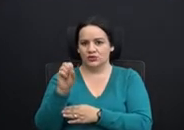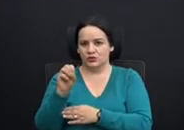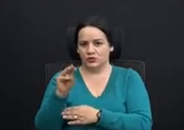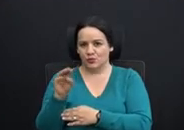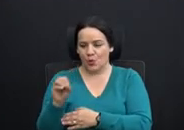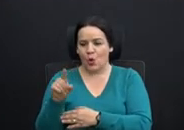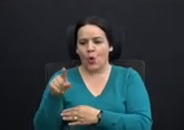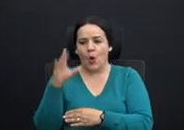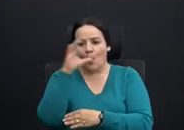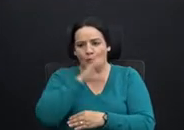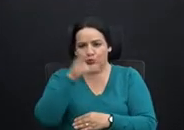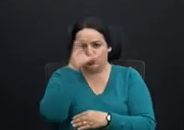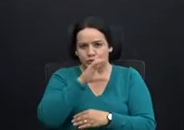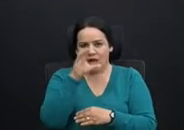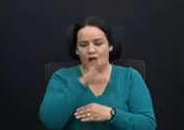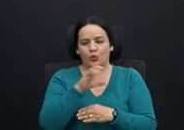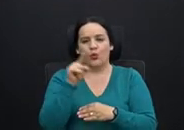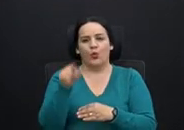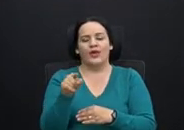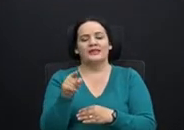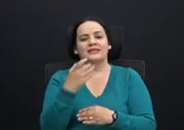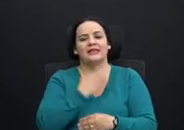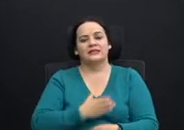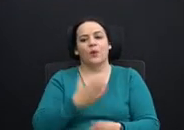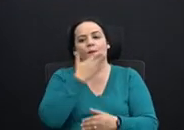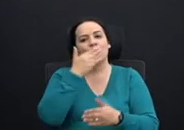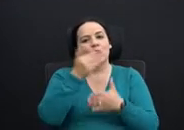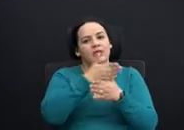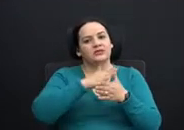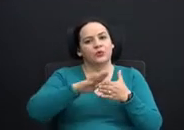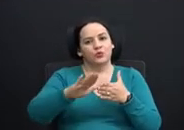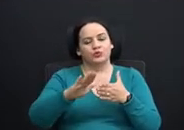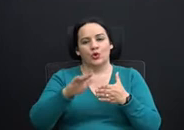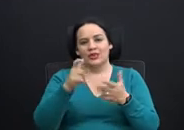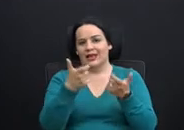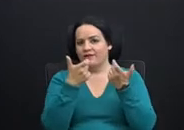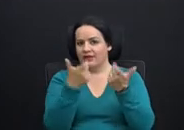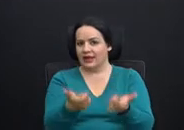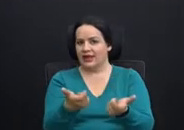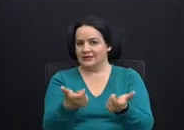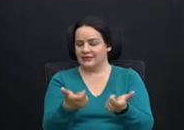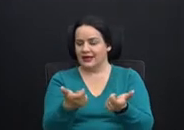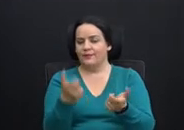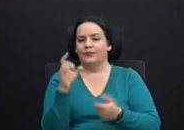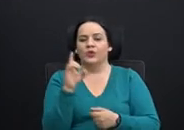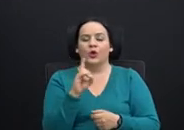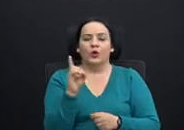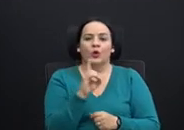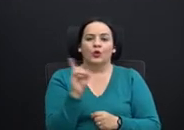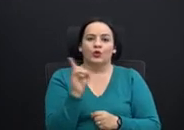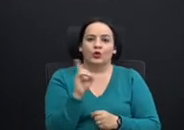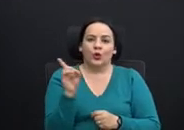esa aspiración de una mejor distribución de la riqueza, en donde